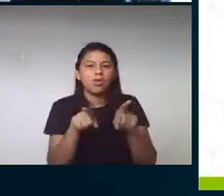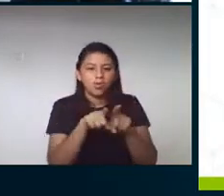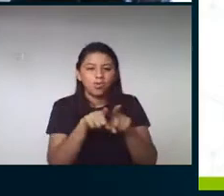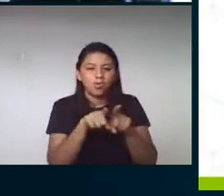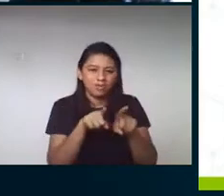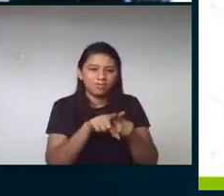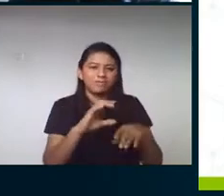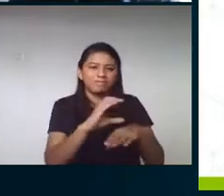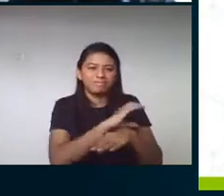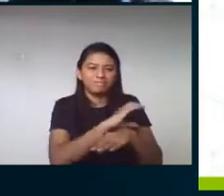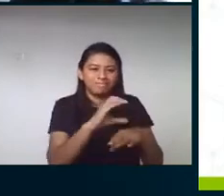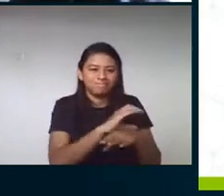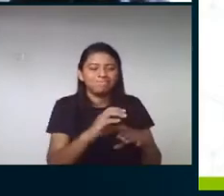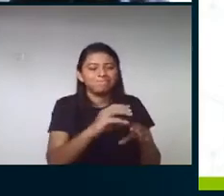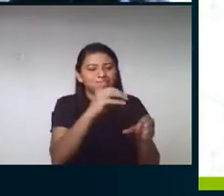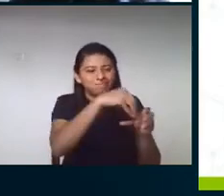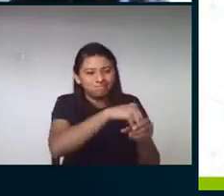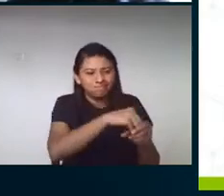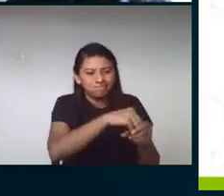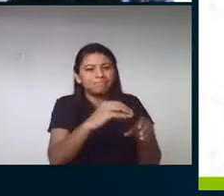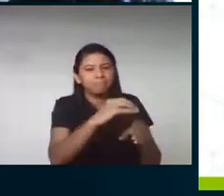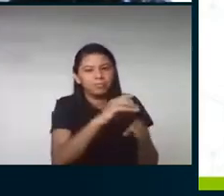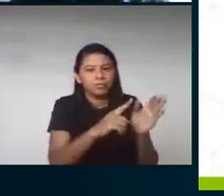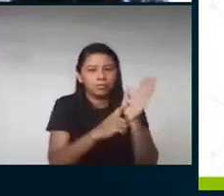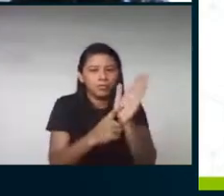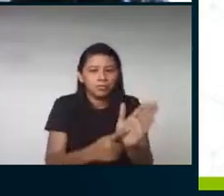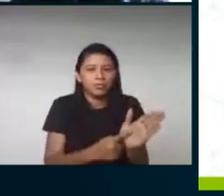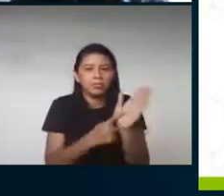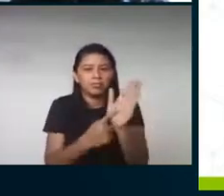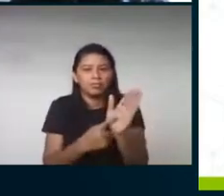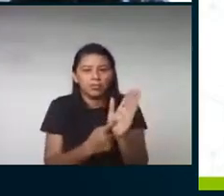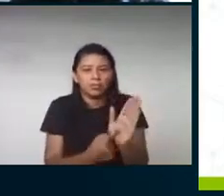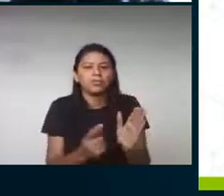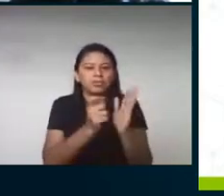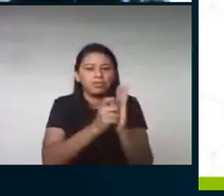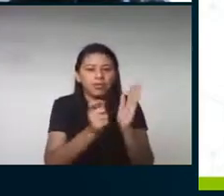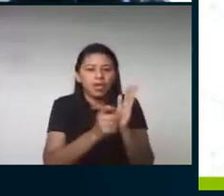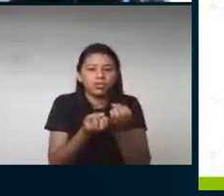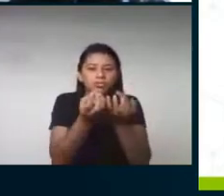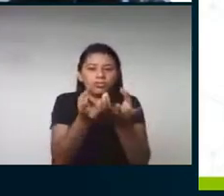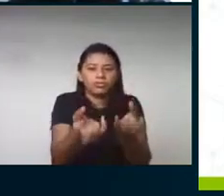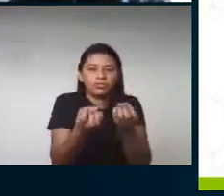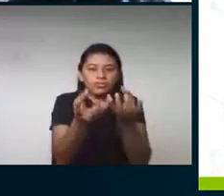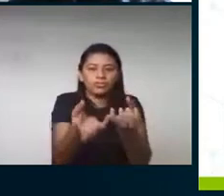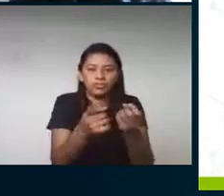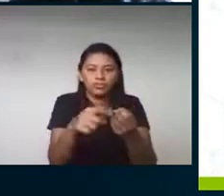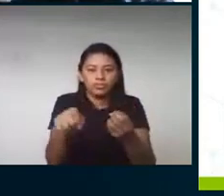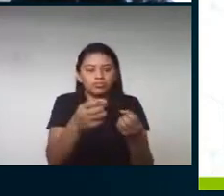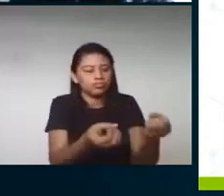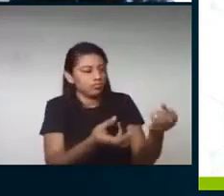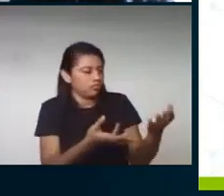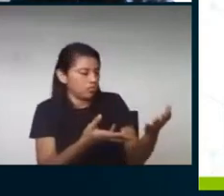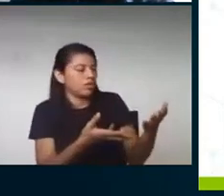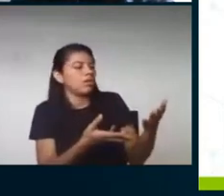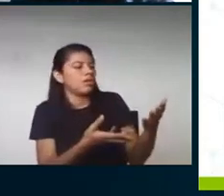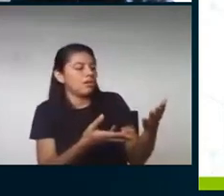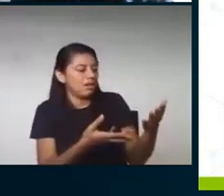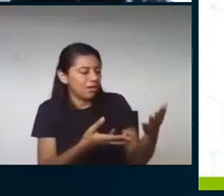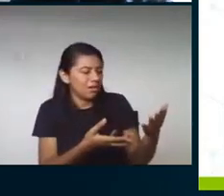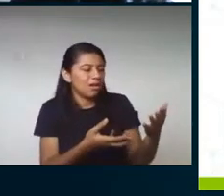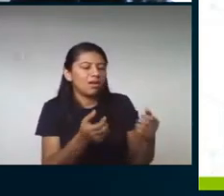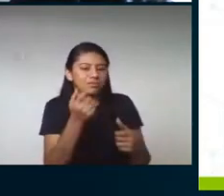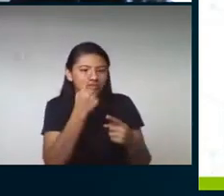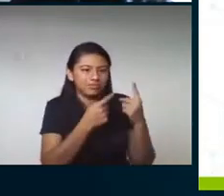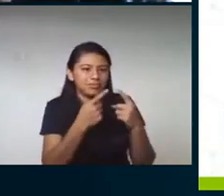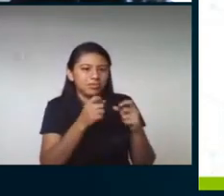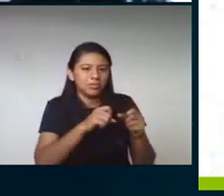encontrar nuevos parámetros de operación que me permitan un funcionamiento óptimo. y como la planta es virtual, la planta es autónoma, tiene